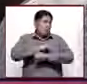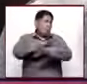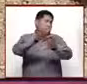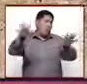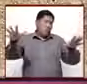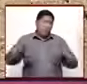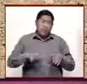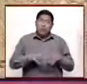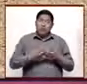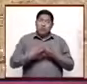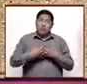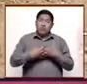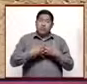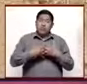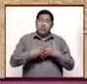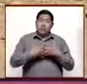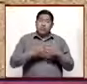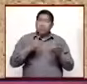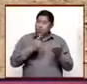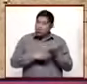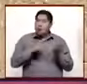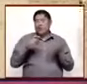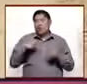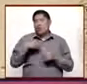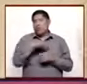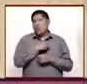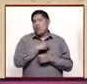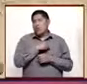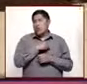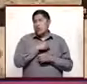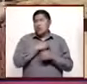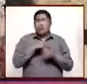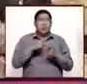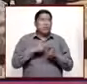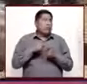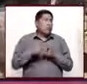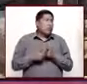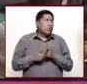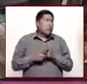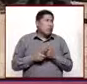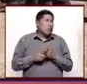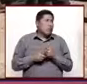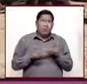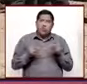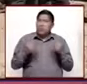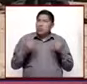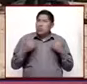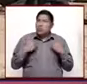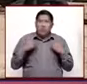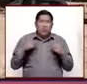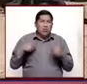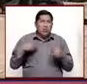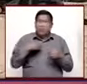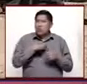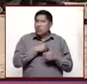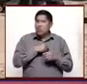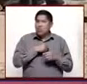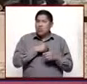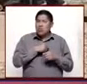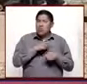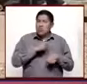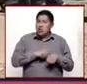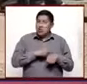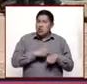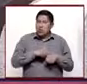Queremos para ese motobomba, para todo eso. Entonces, no tenemos con qué regar, porque ya es su época